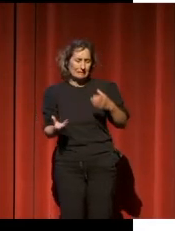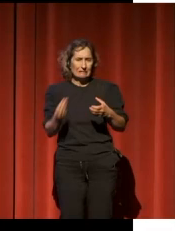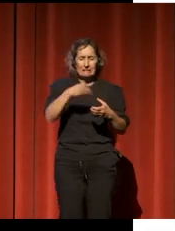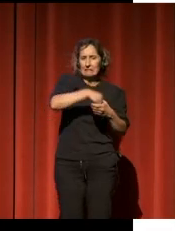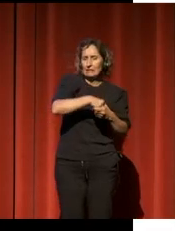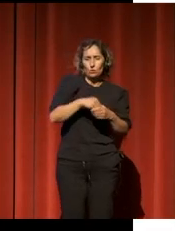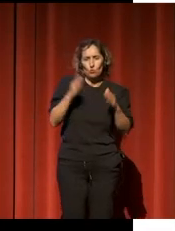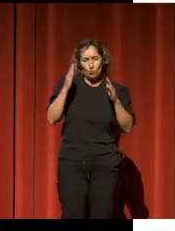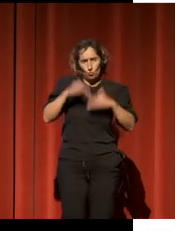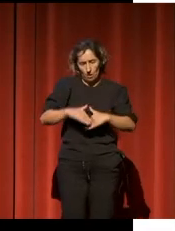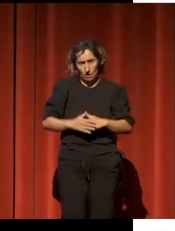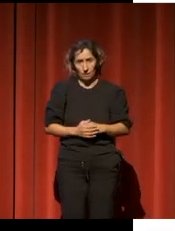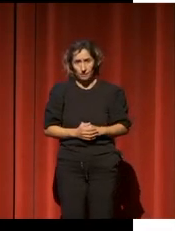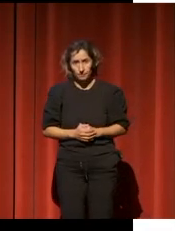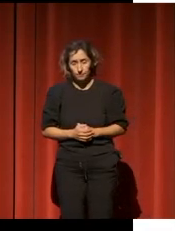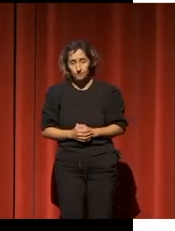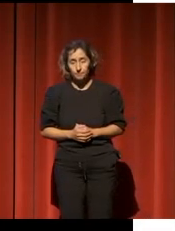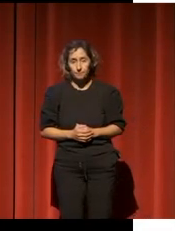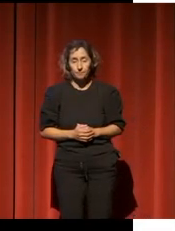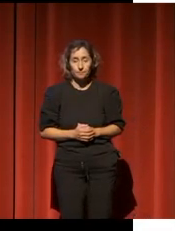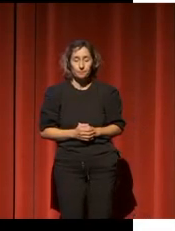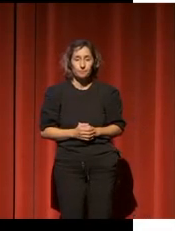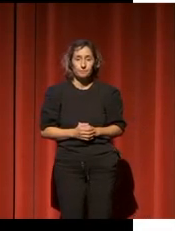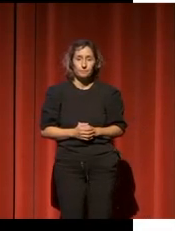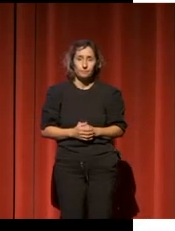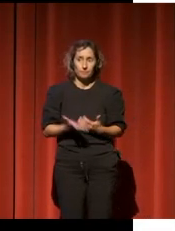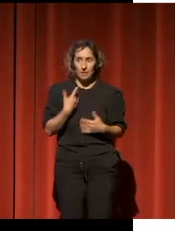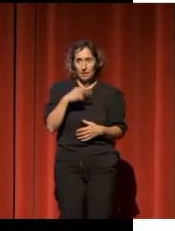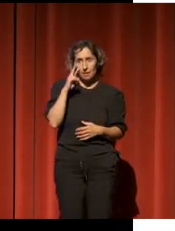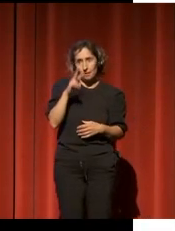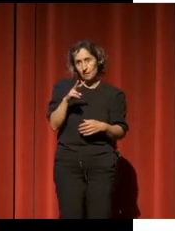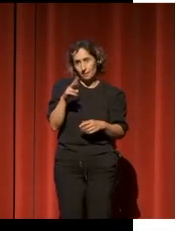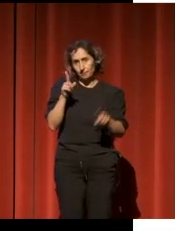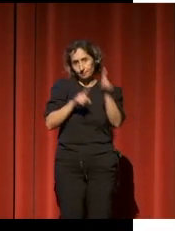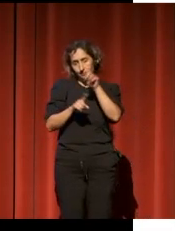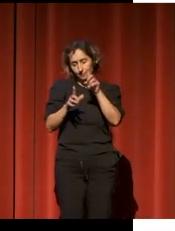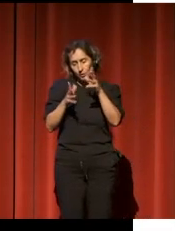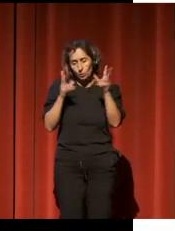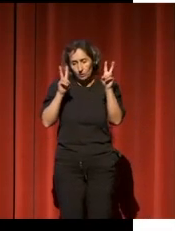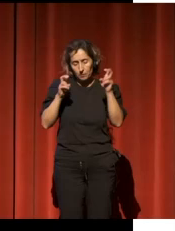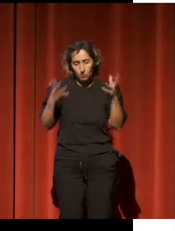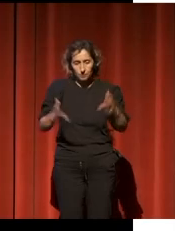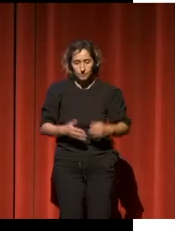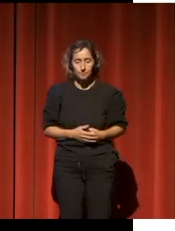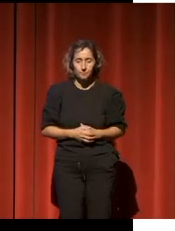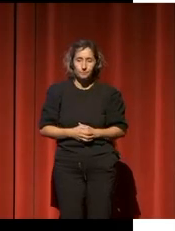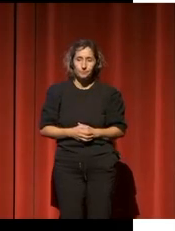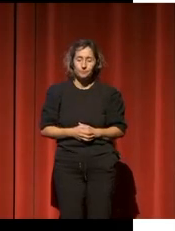vale por por relatar un poco eh la dimensión de la cuestión H